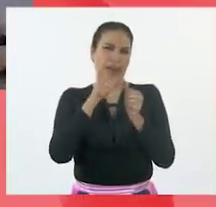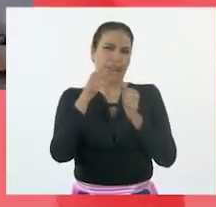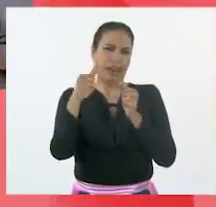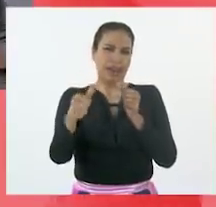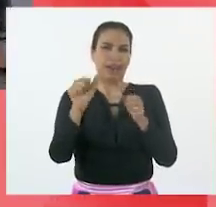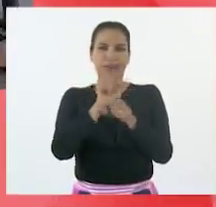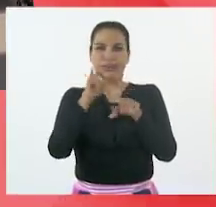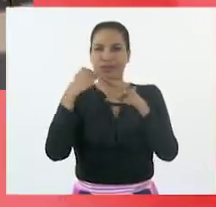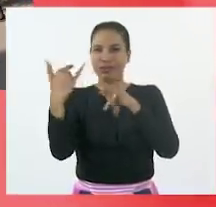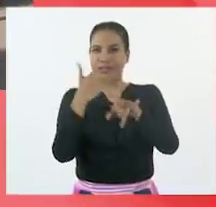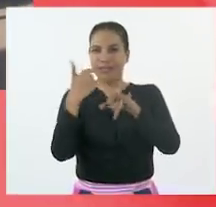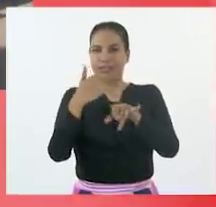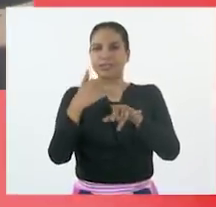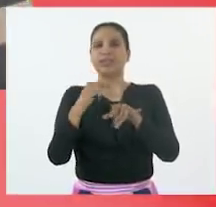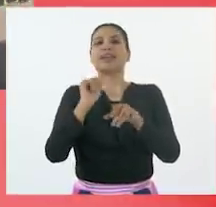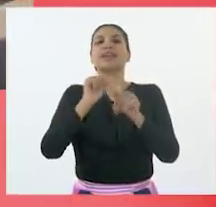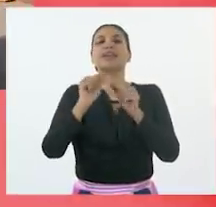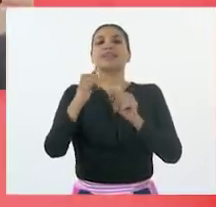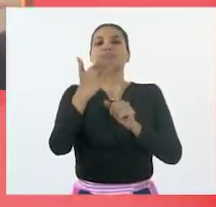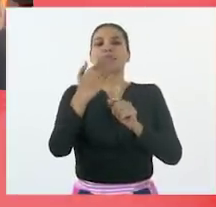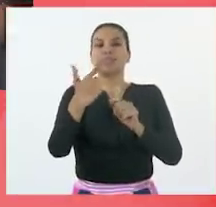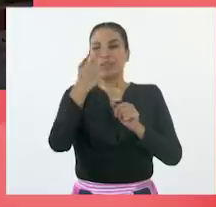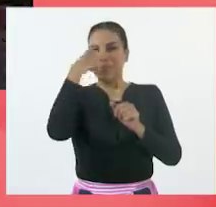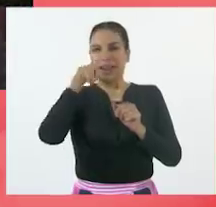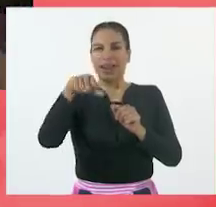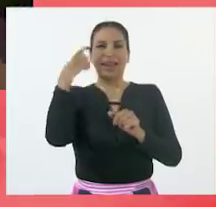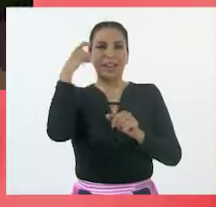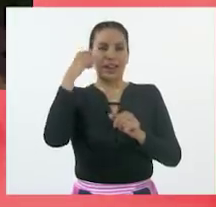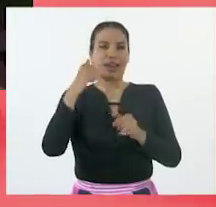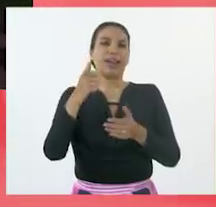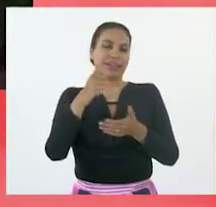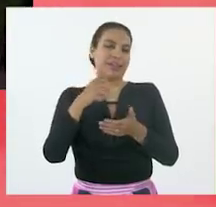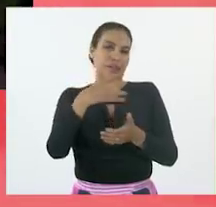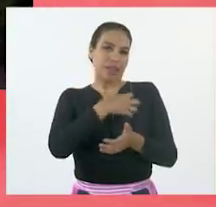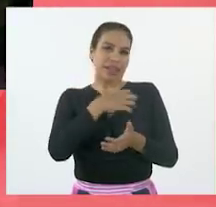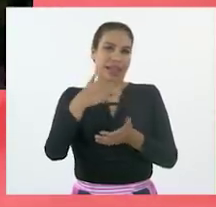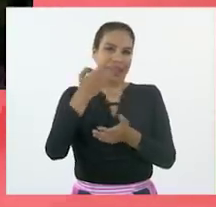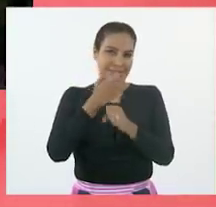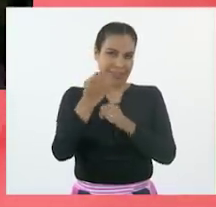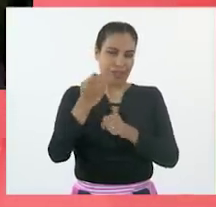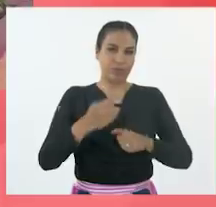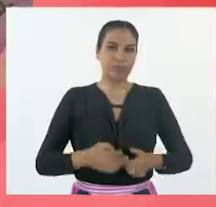por la autopista 57D hacia Querétaro, la capital del estado.